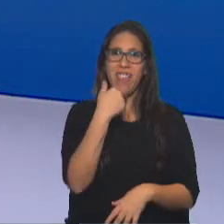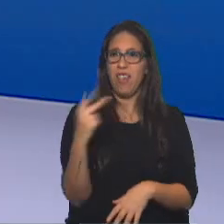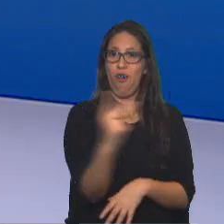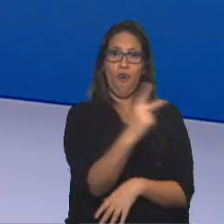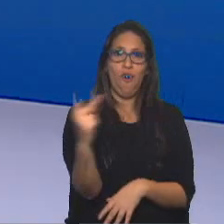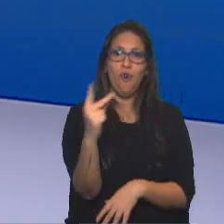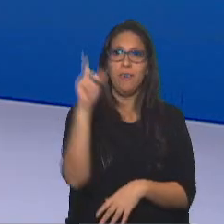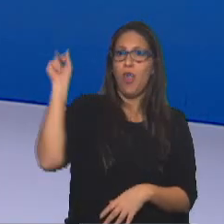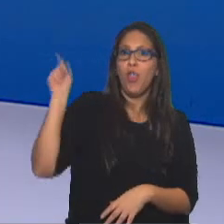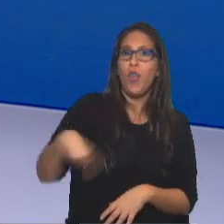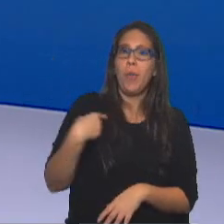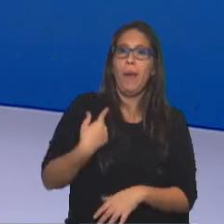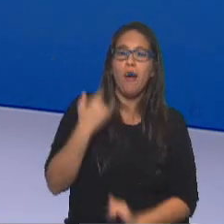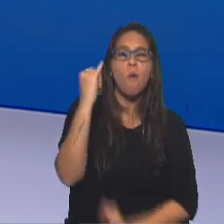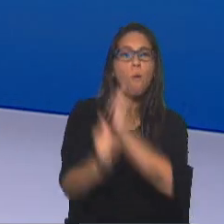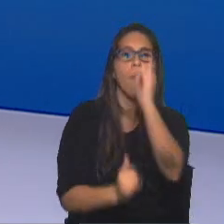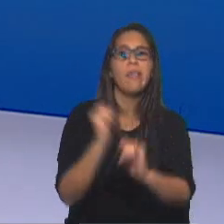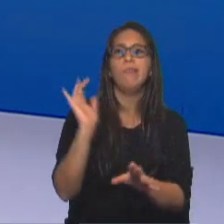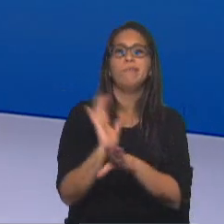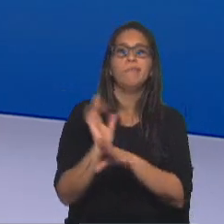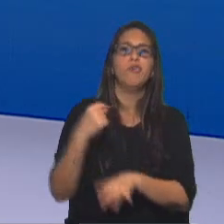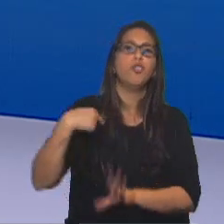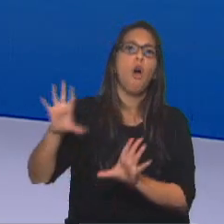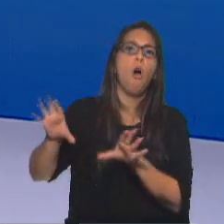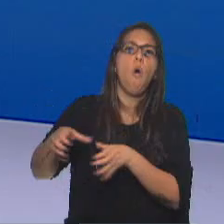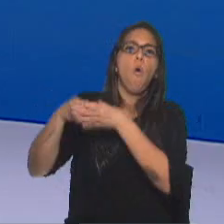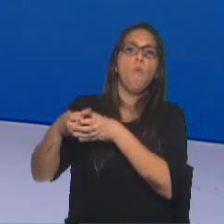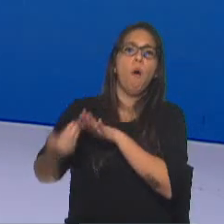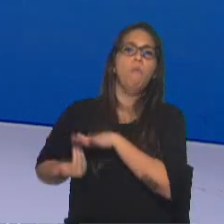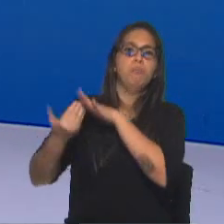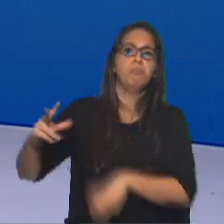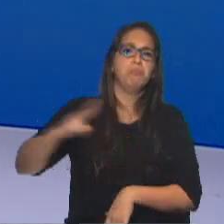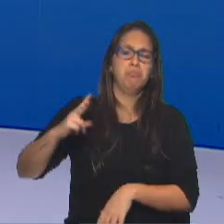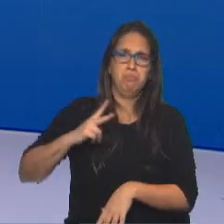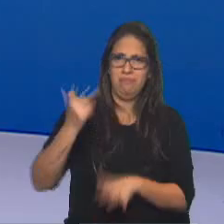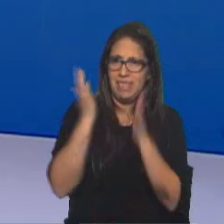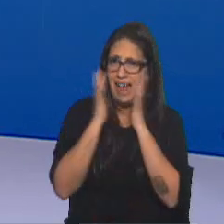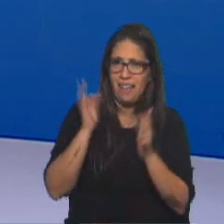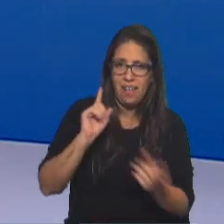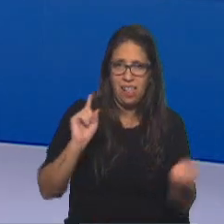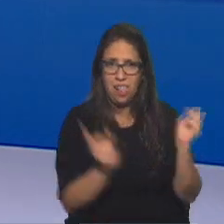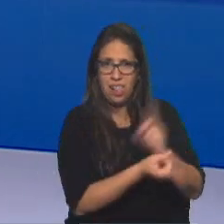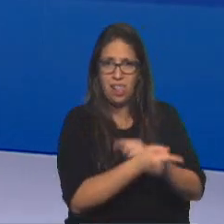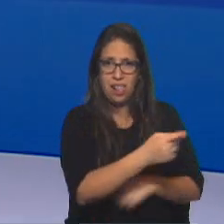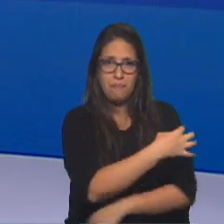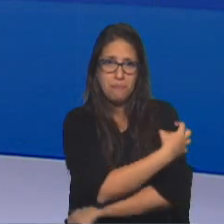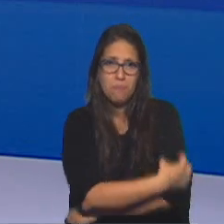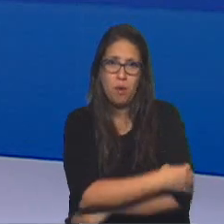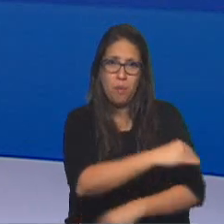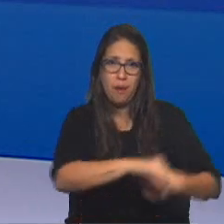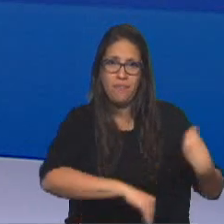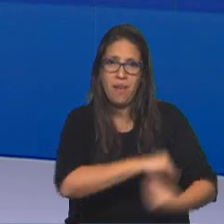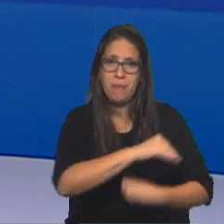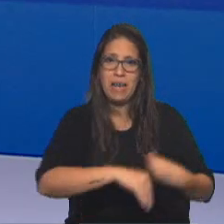dónde viene, ¿no? Que no viene de la élite a la cual se le suele... Justamente todo lo contrario. Claro, que se suele, digamos, asociar al